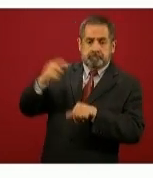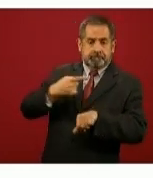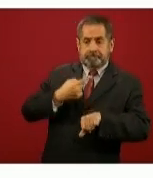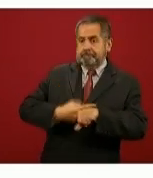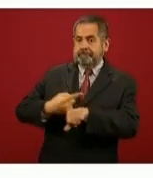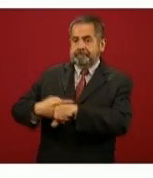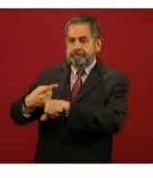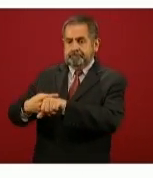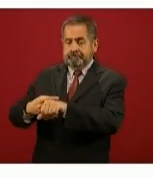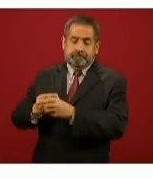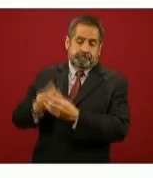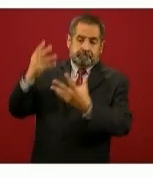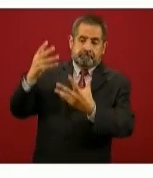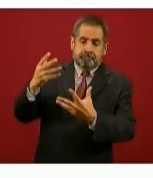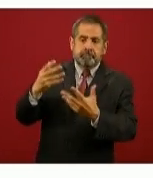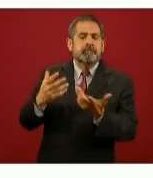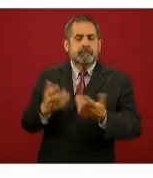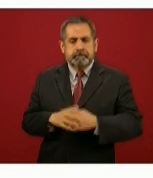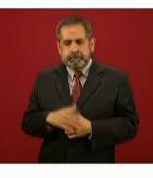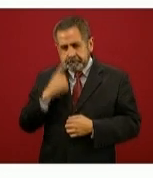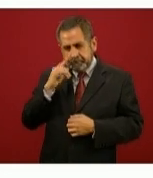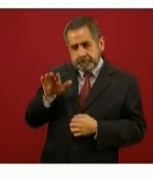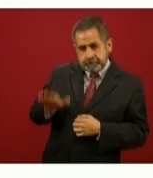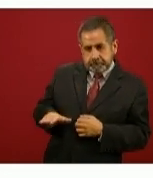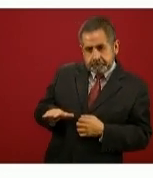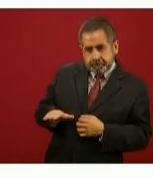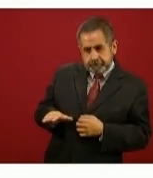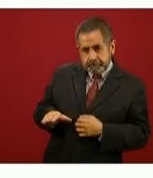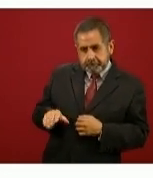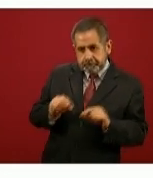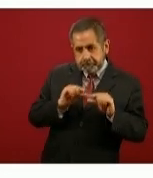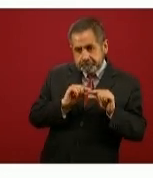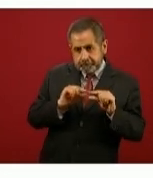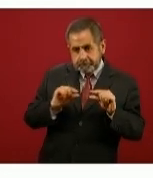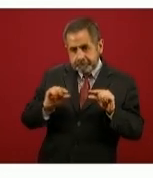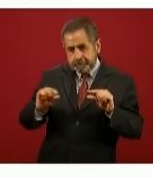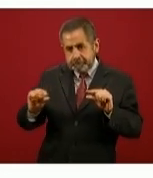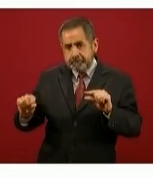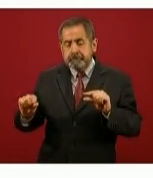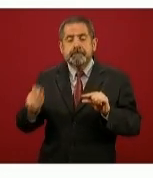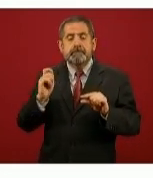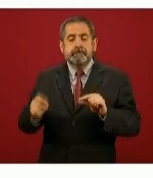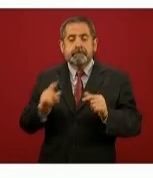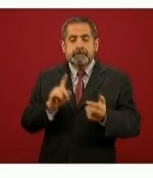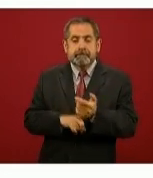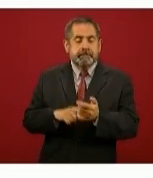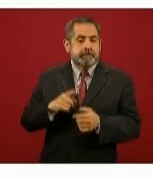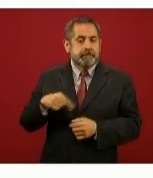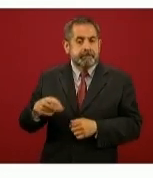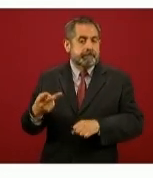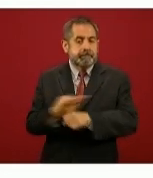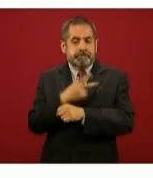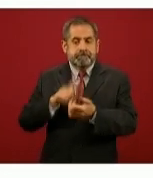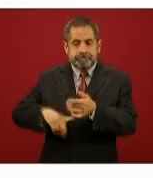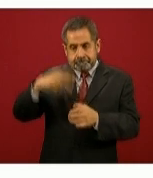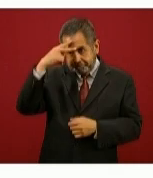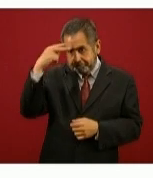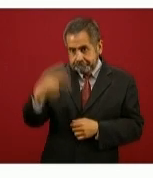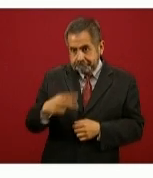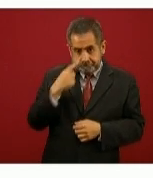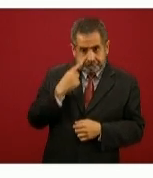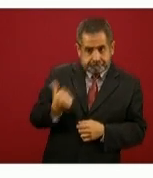de la diapositiva, apenas visible, está una línea de puntos gruesos que corresponde a lo que está ocurriendo en